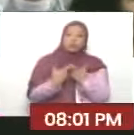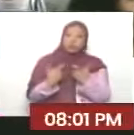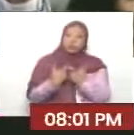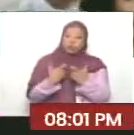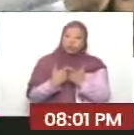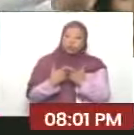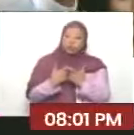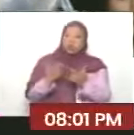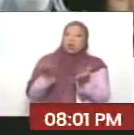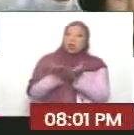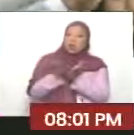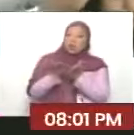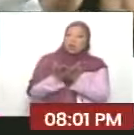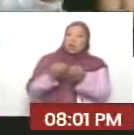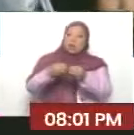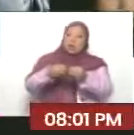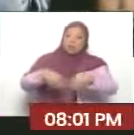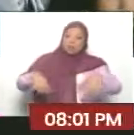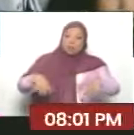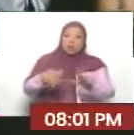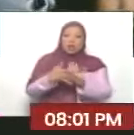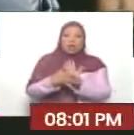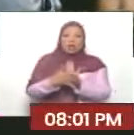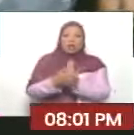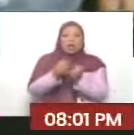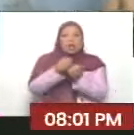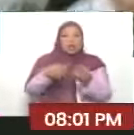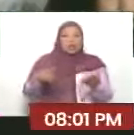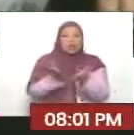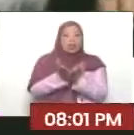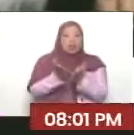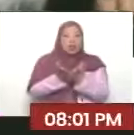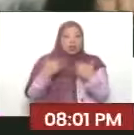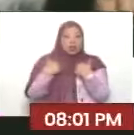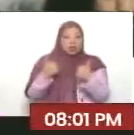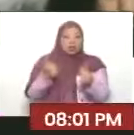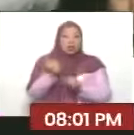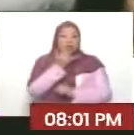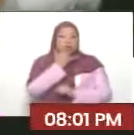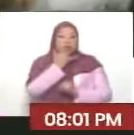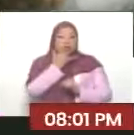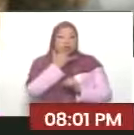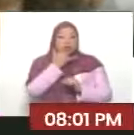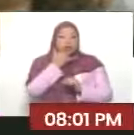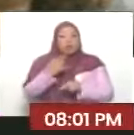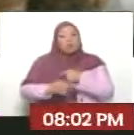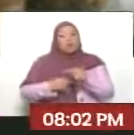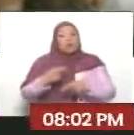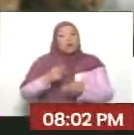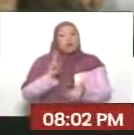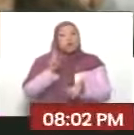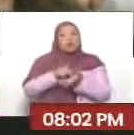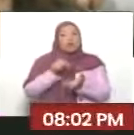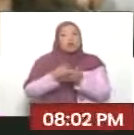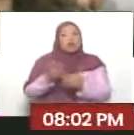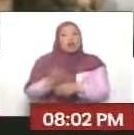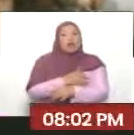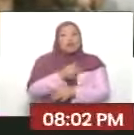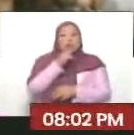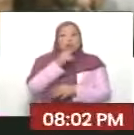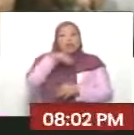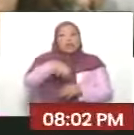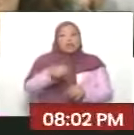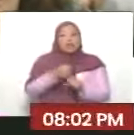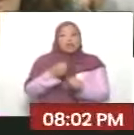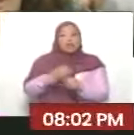para eliminar la escuela pública, la salud pública, por cualquier error que pueda haber, y los revolucionarios que planteamos ante las debilidades del